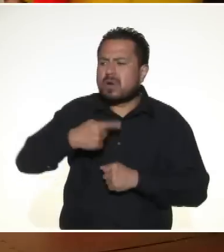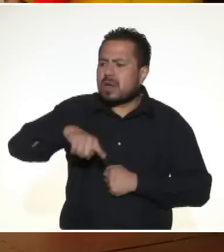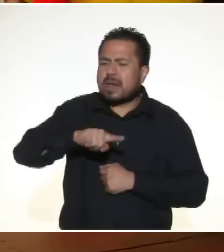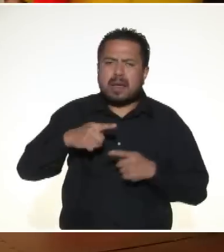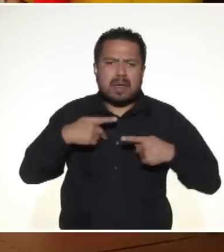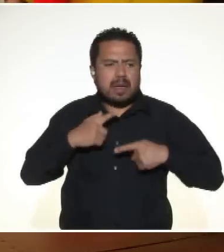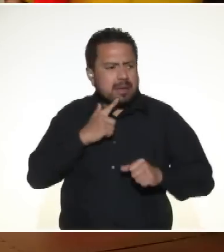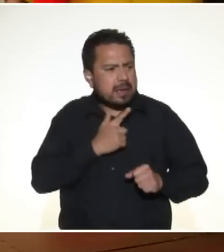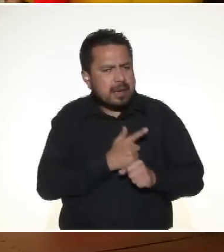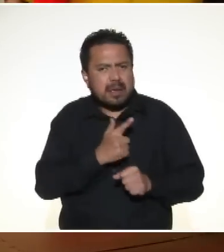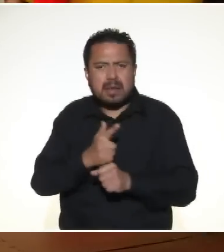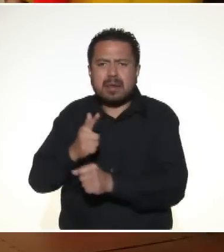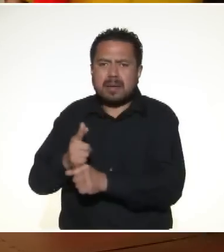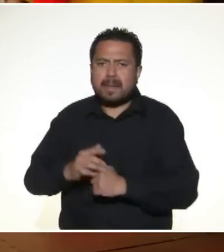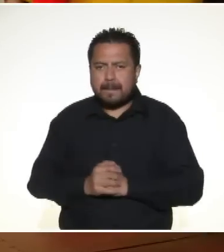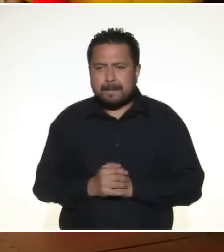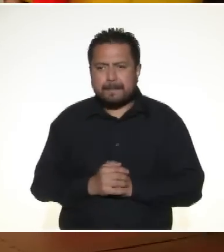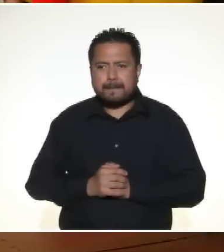la gente?